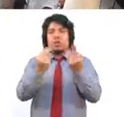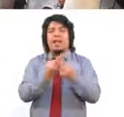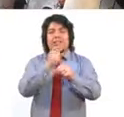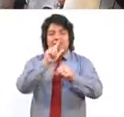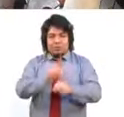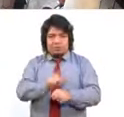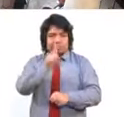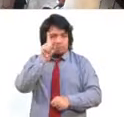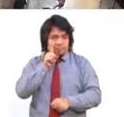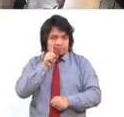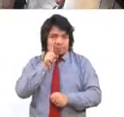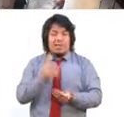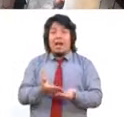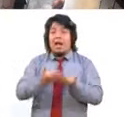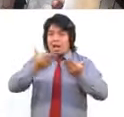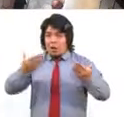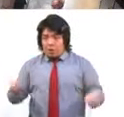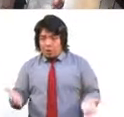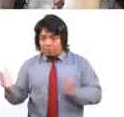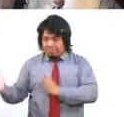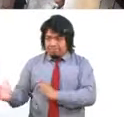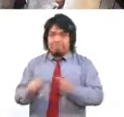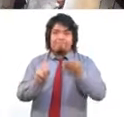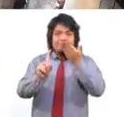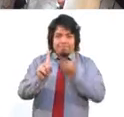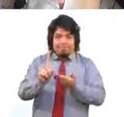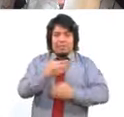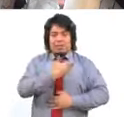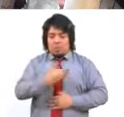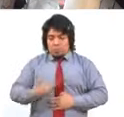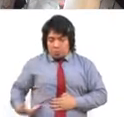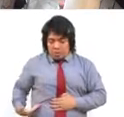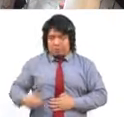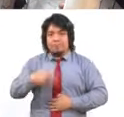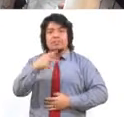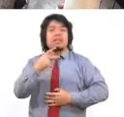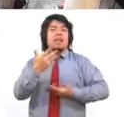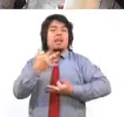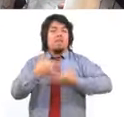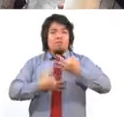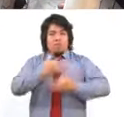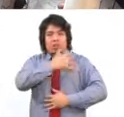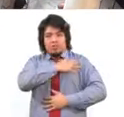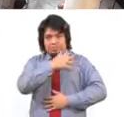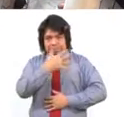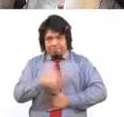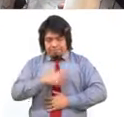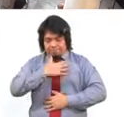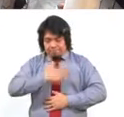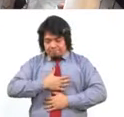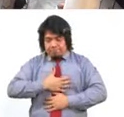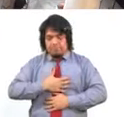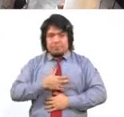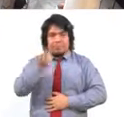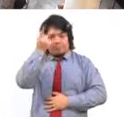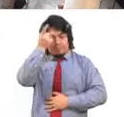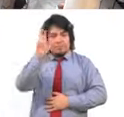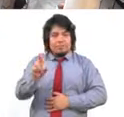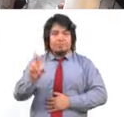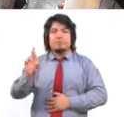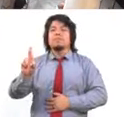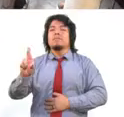Y enseguida recibimos la importante intervención del presidente del Poder Judicial de la Ciudad de México, doctor Rafael Guerra